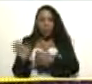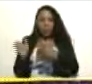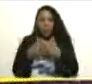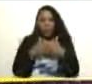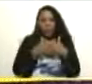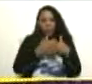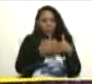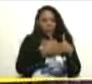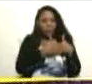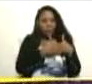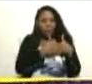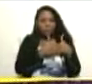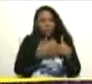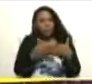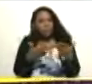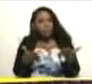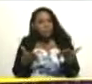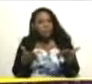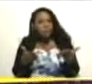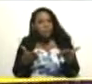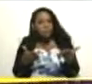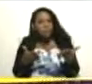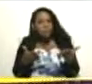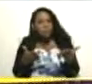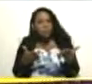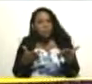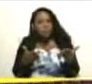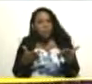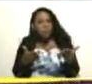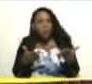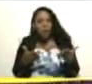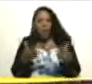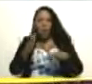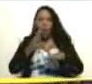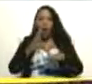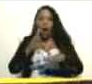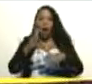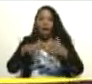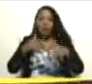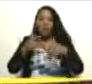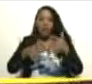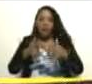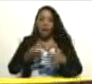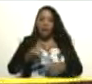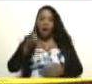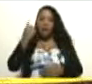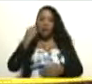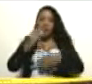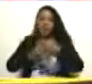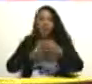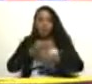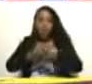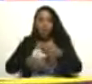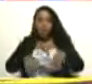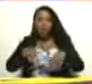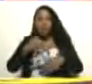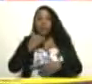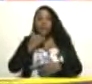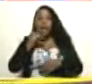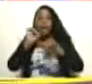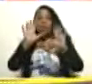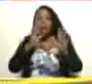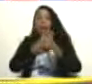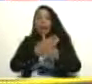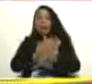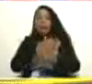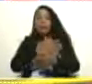que el hecho glorioso que aconteció el día de ayer, donde casi 10 millones y